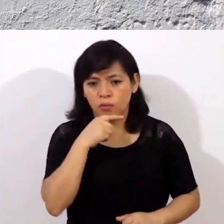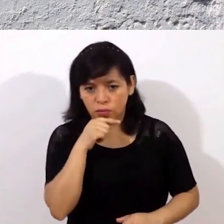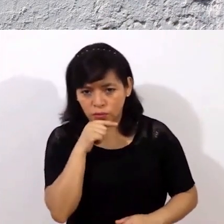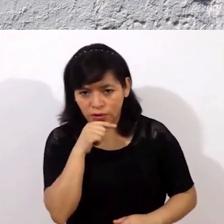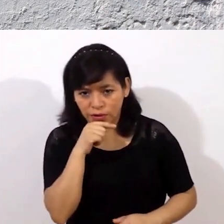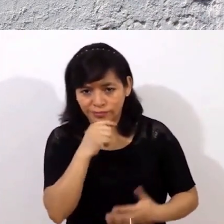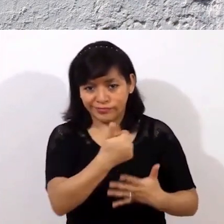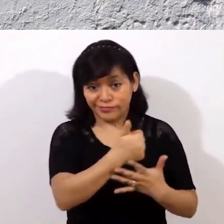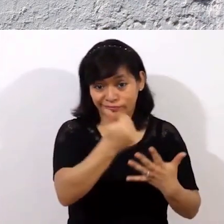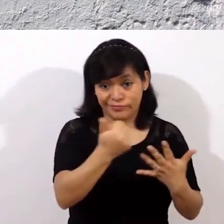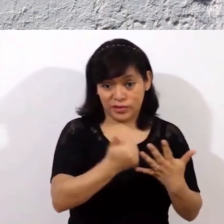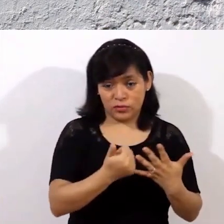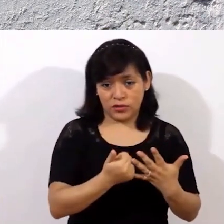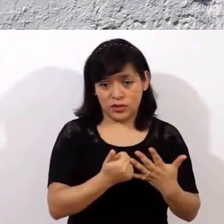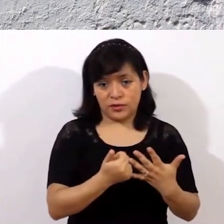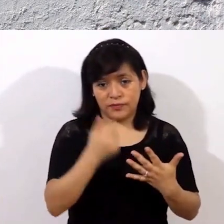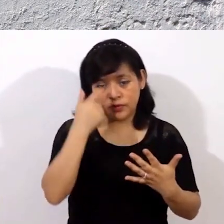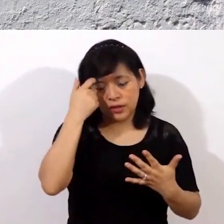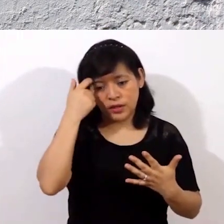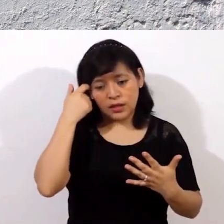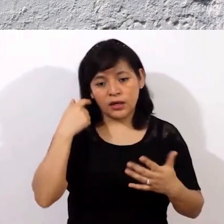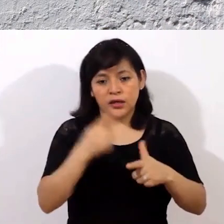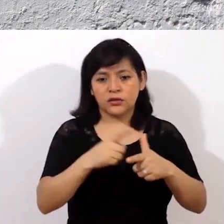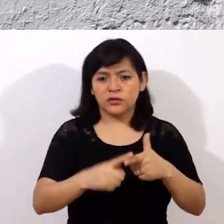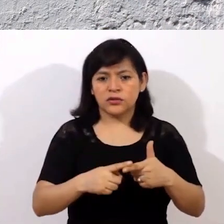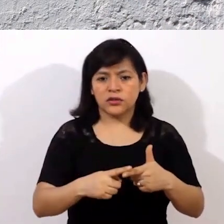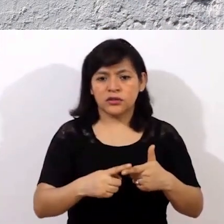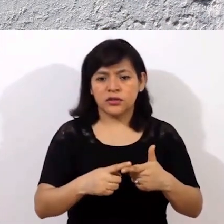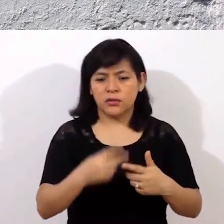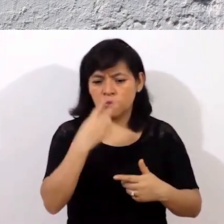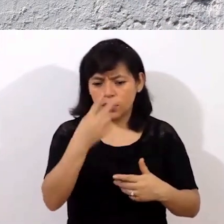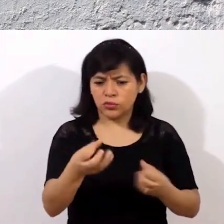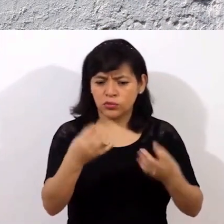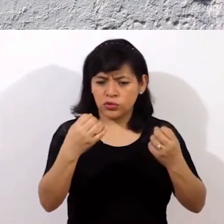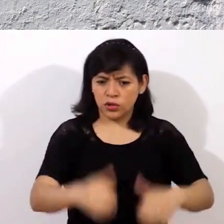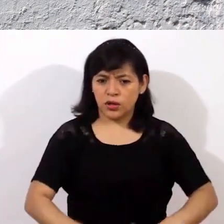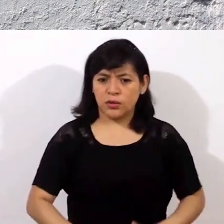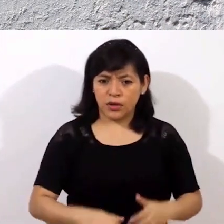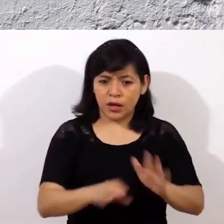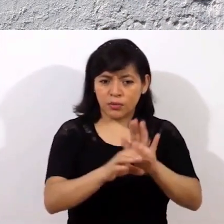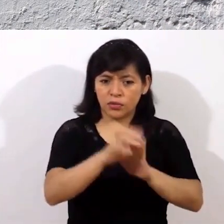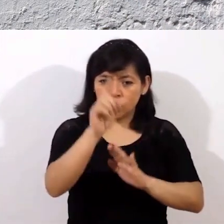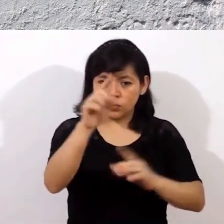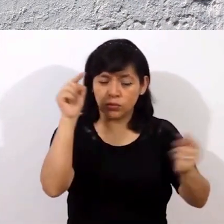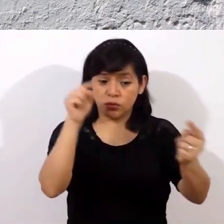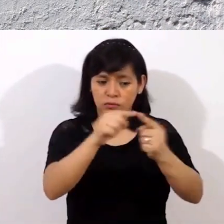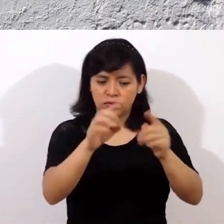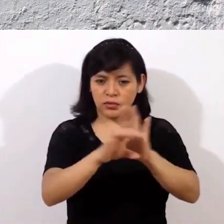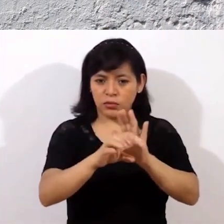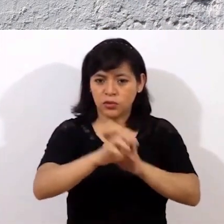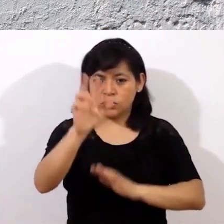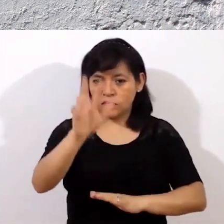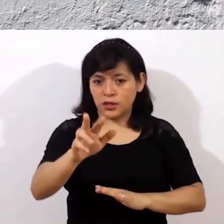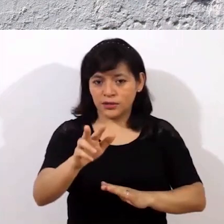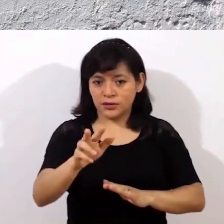encontrar la segunda parte del libro. Ya dijimos que desde el capítulo 1 hasta el capítulo 3 vemos mucho de la vida familiar,